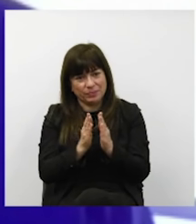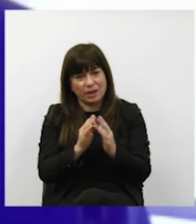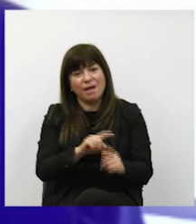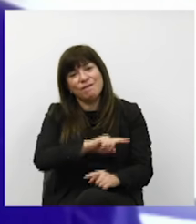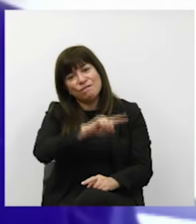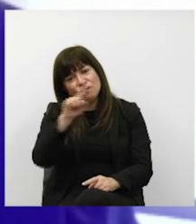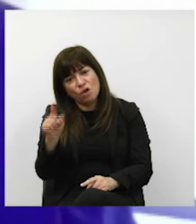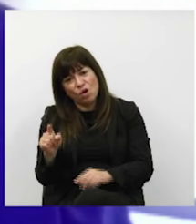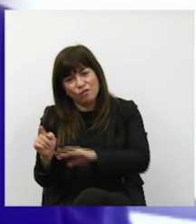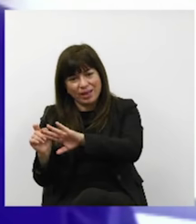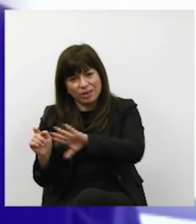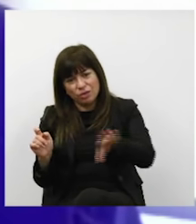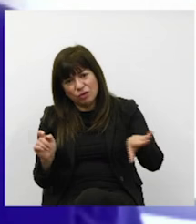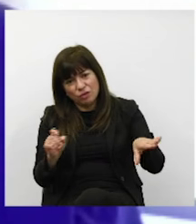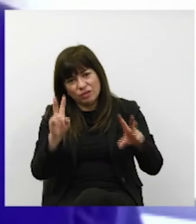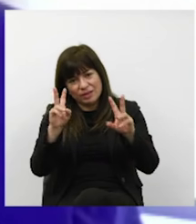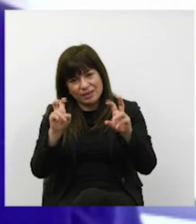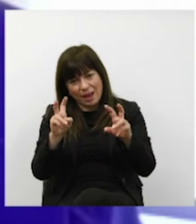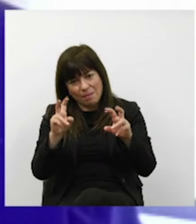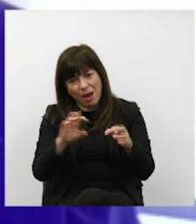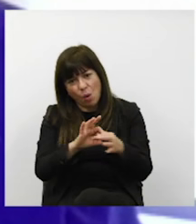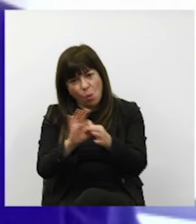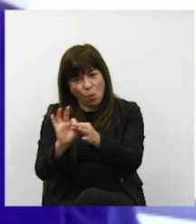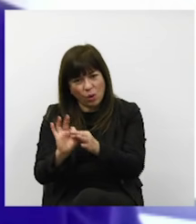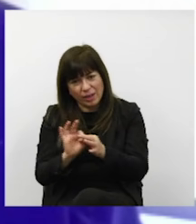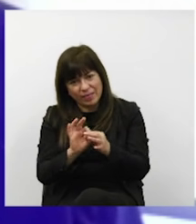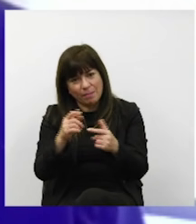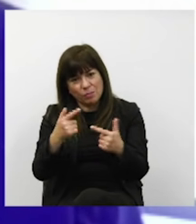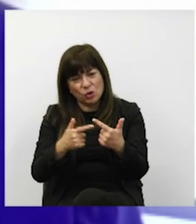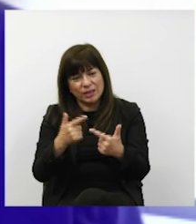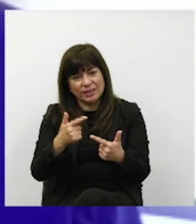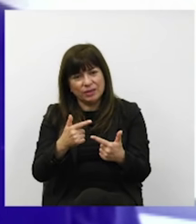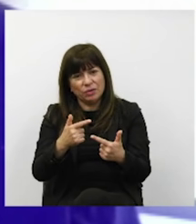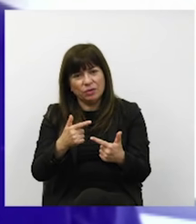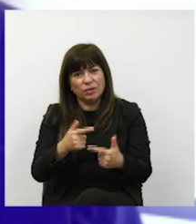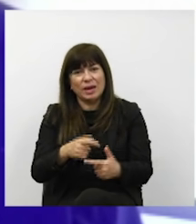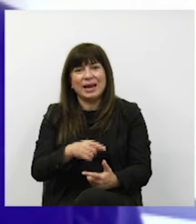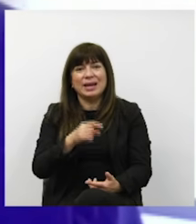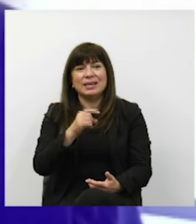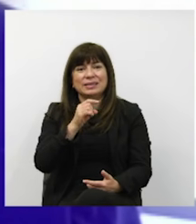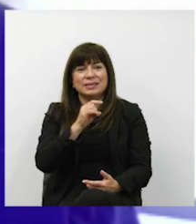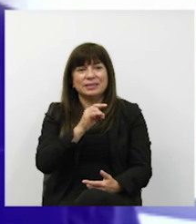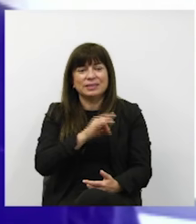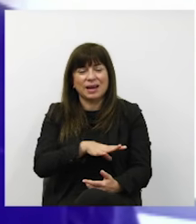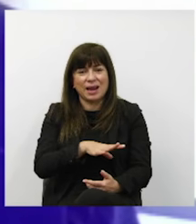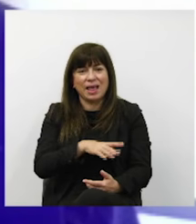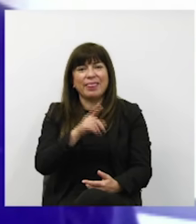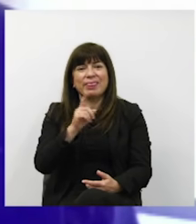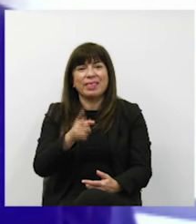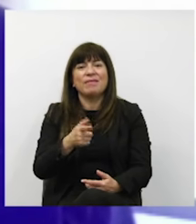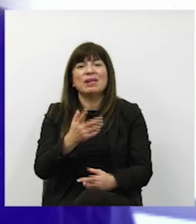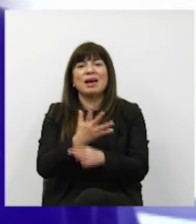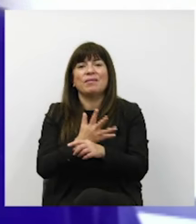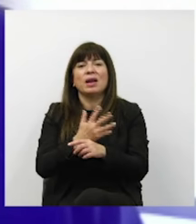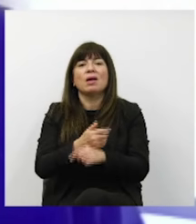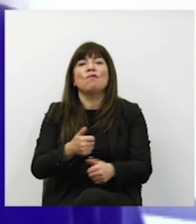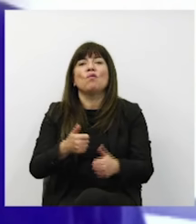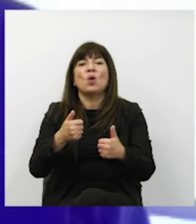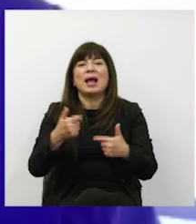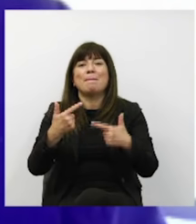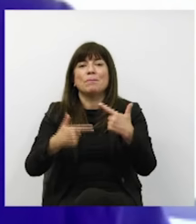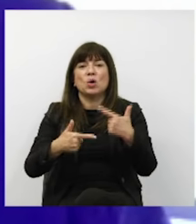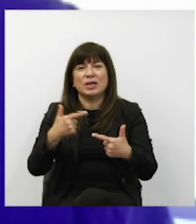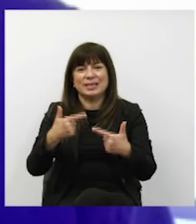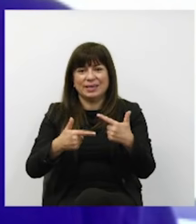política. Mira, en Chile no hay nada políticamente más correcto que decir que tienen que haber buenas políticas para las pymes.